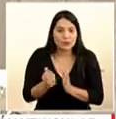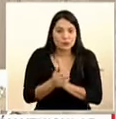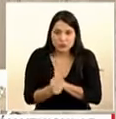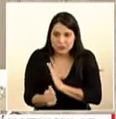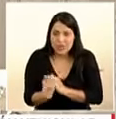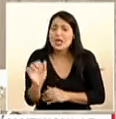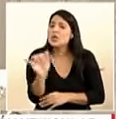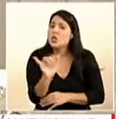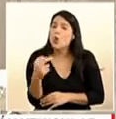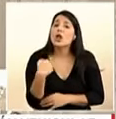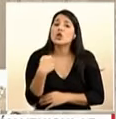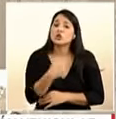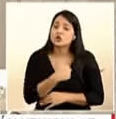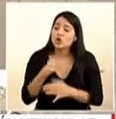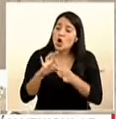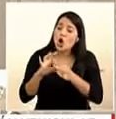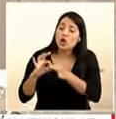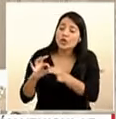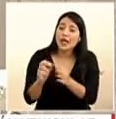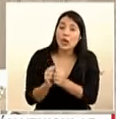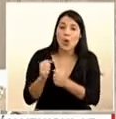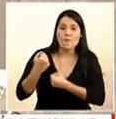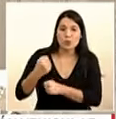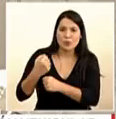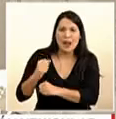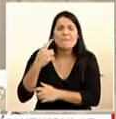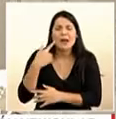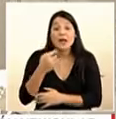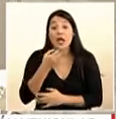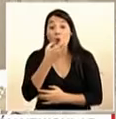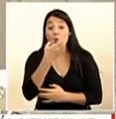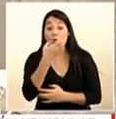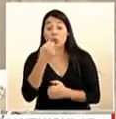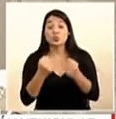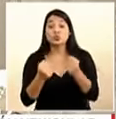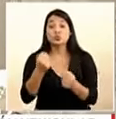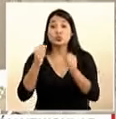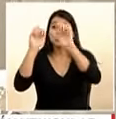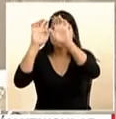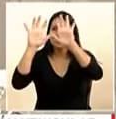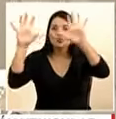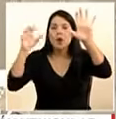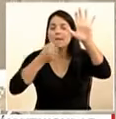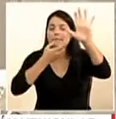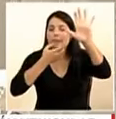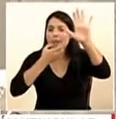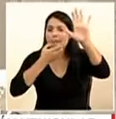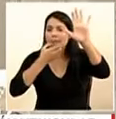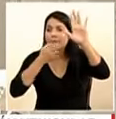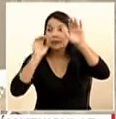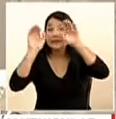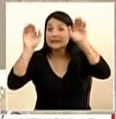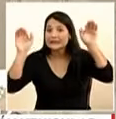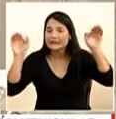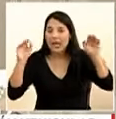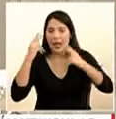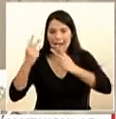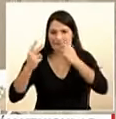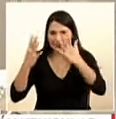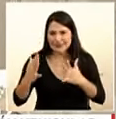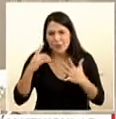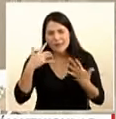para eso vamos a coordinar con los gobiernos locales y los comités municipales de emergencia para que estemos recordando cada minuto cada momento en